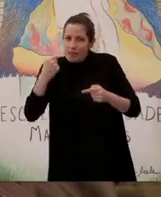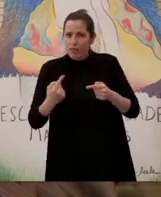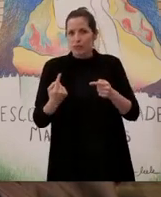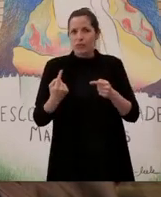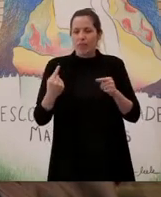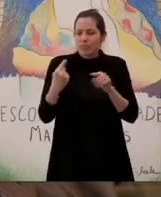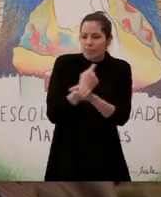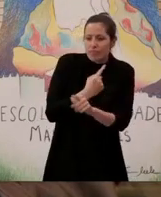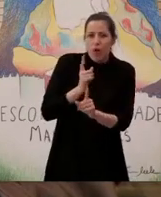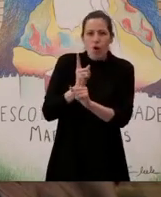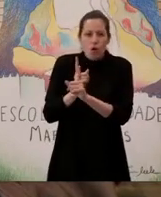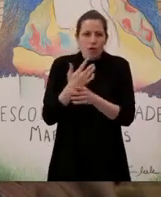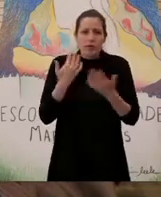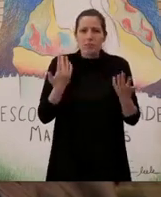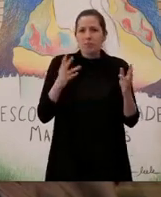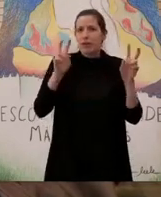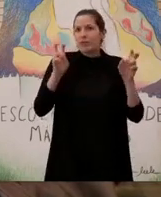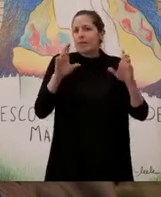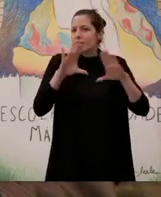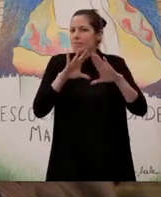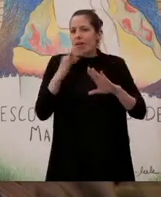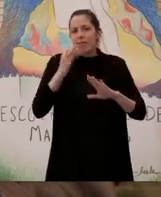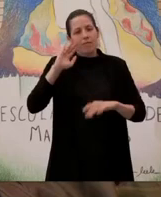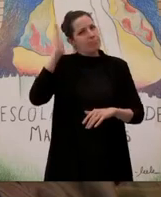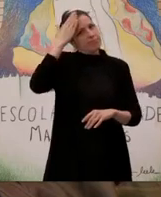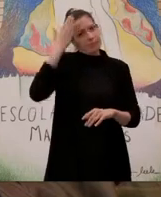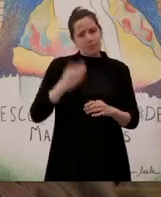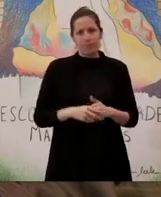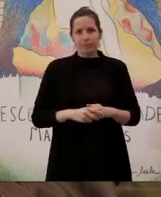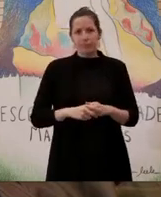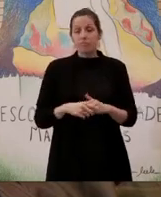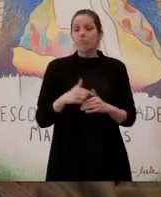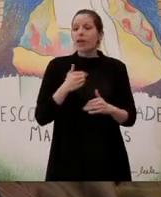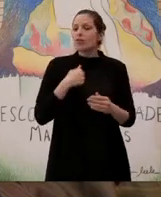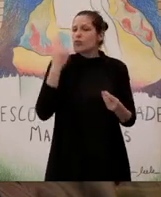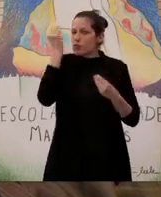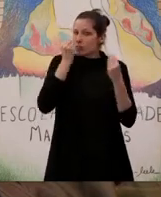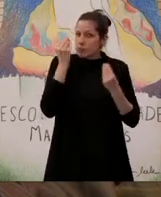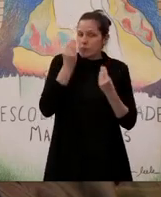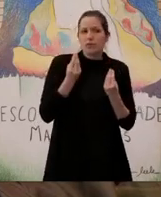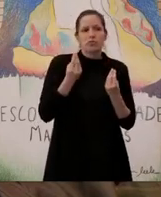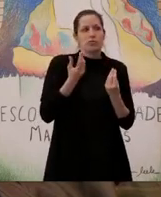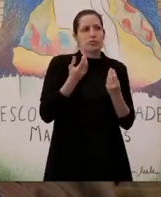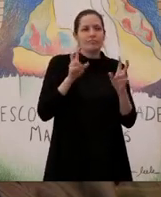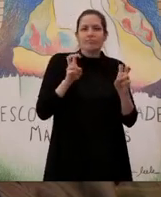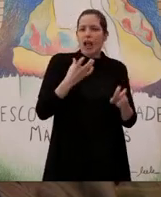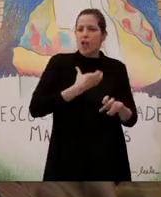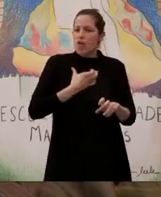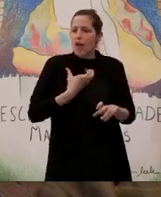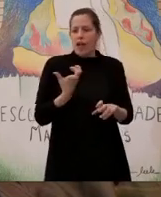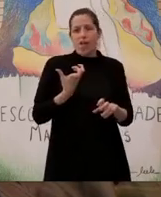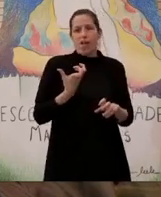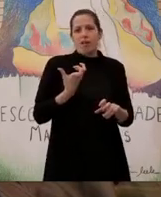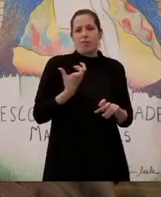es imparable O creo que lo local lo que estaba antes vaya a continuar dando moitas alegrías motos desafíos